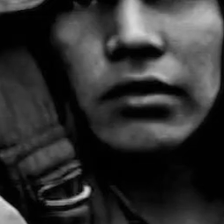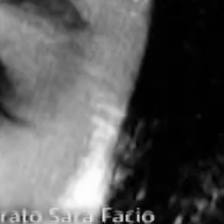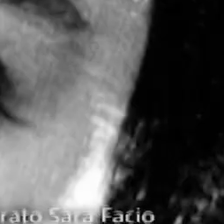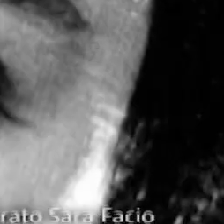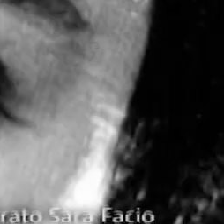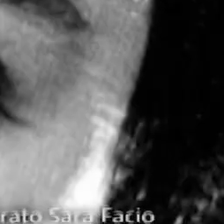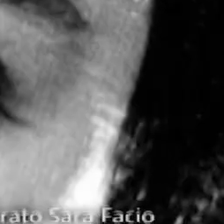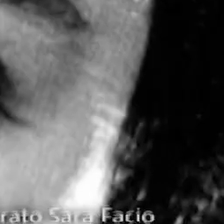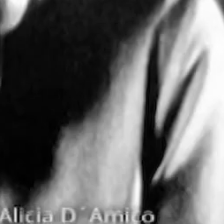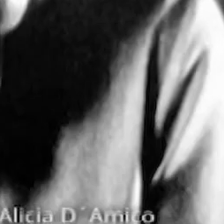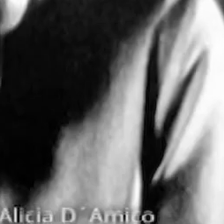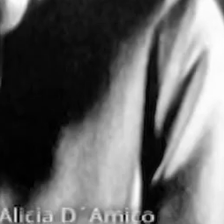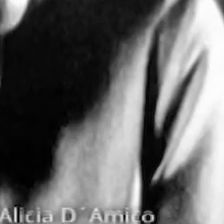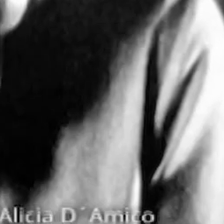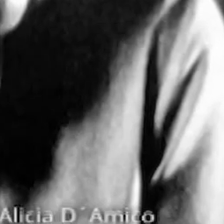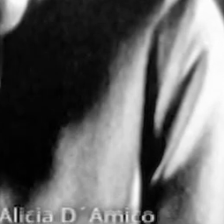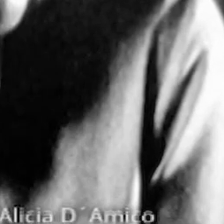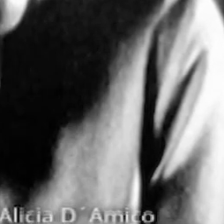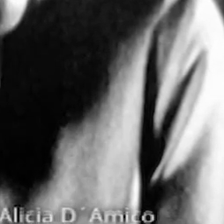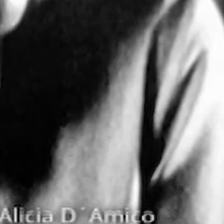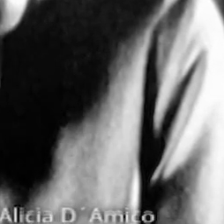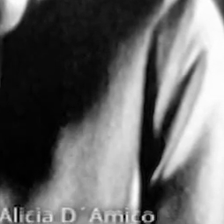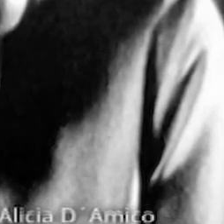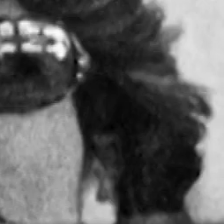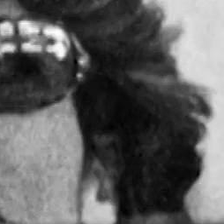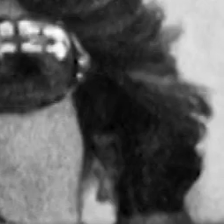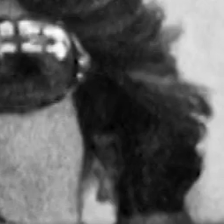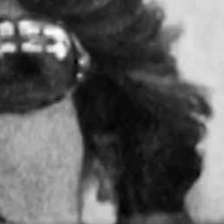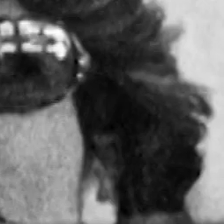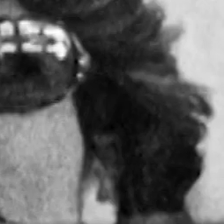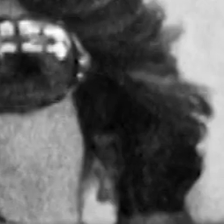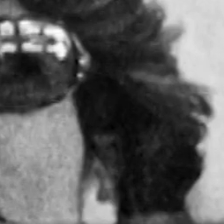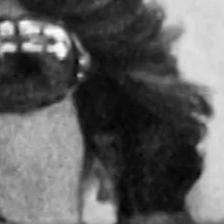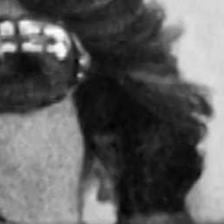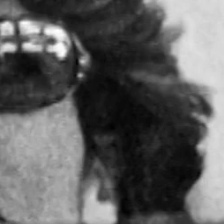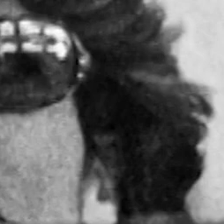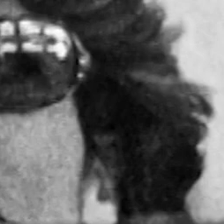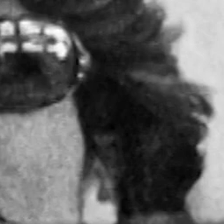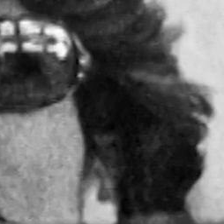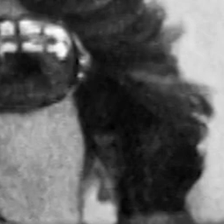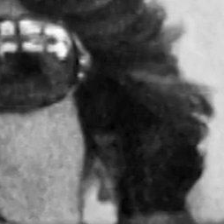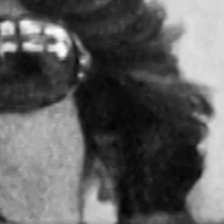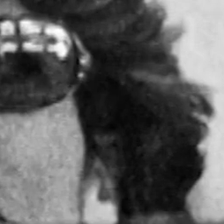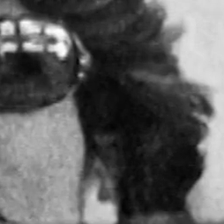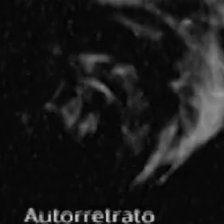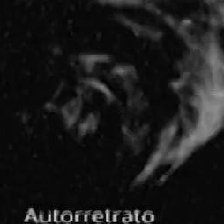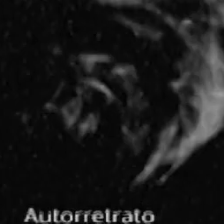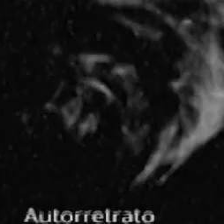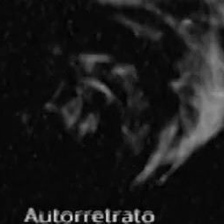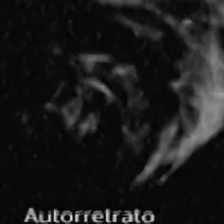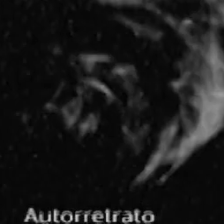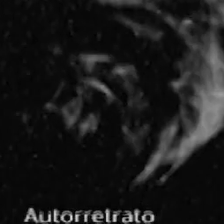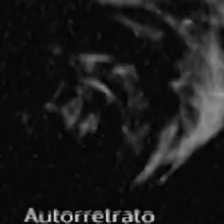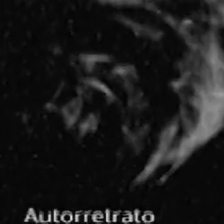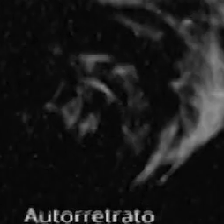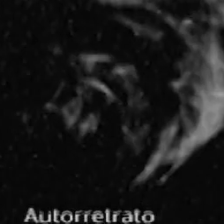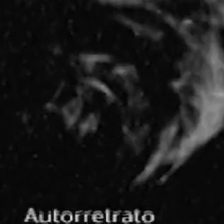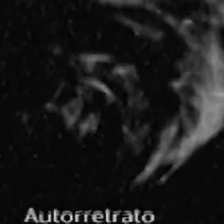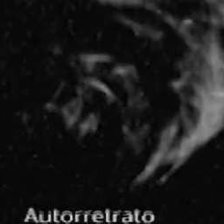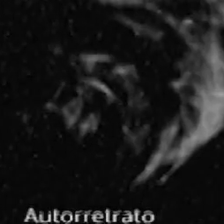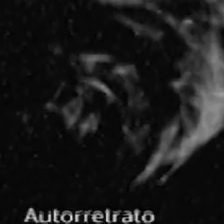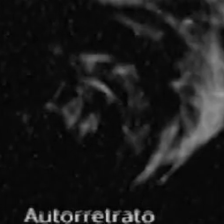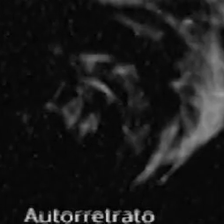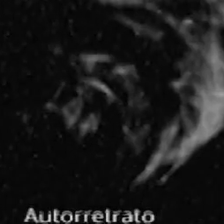80. Esta ciudad, que recordará por siempre los horrores de las dictaduras, fue el escenario principal